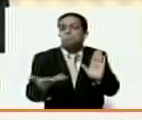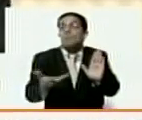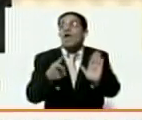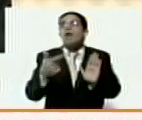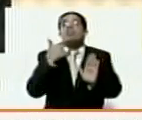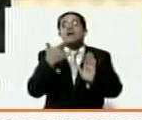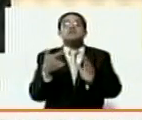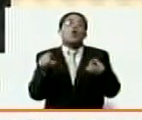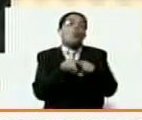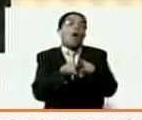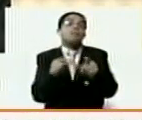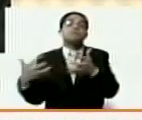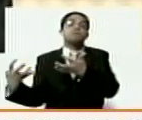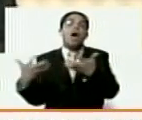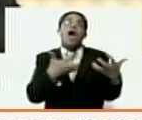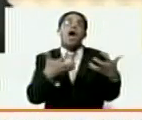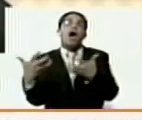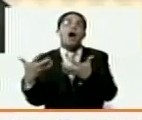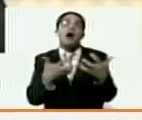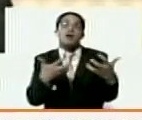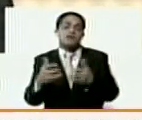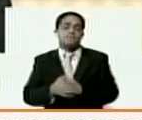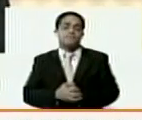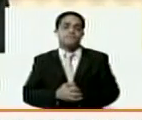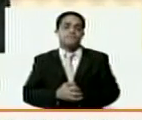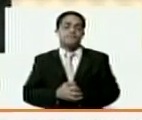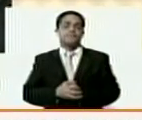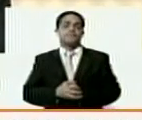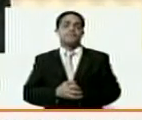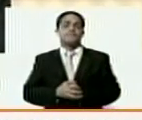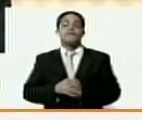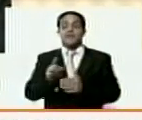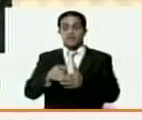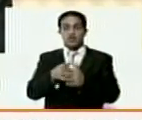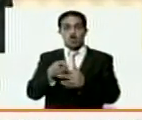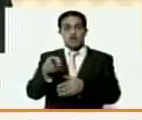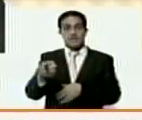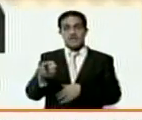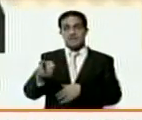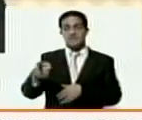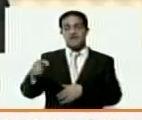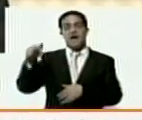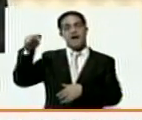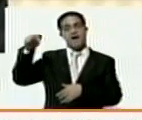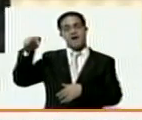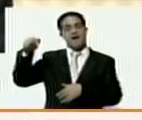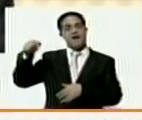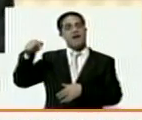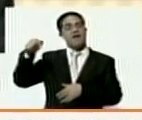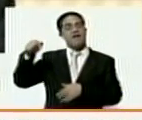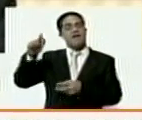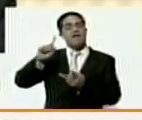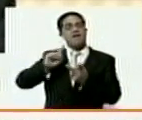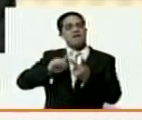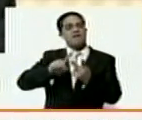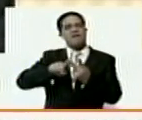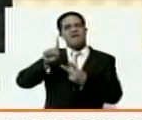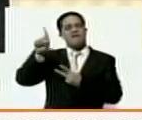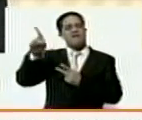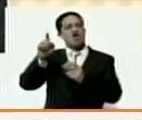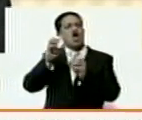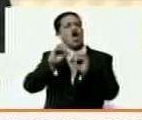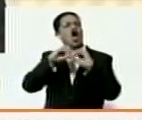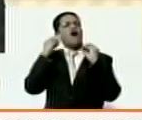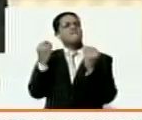plantea. Se plantea en la Oficina Oval, se plantea en el Departamento de